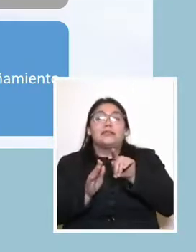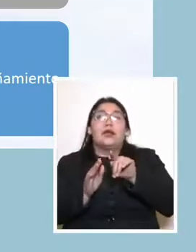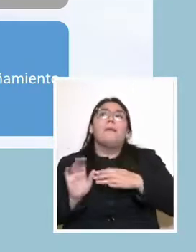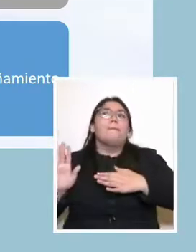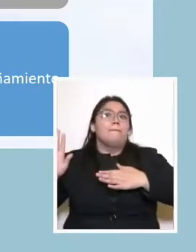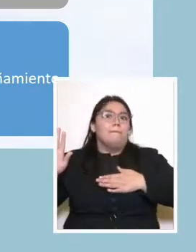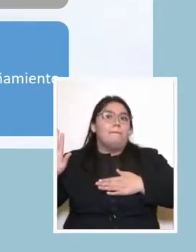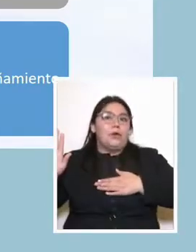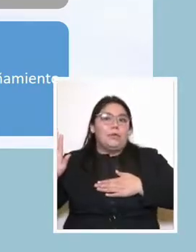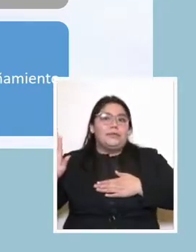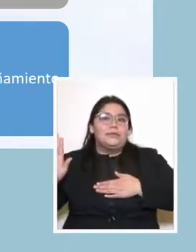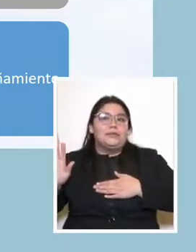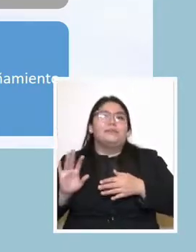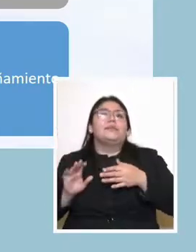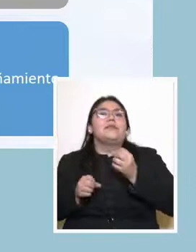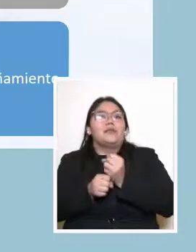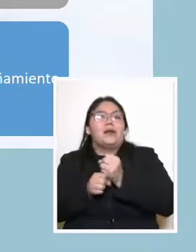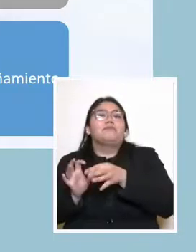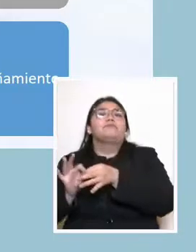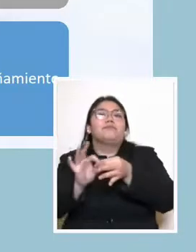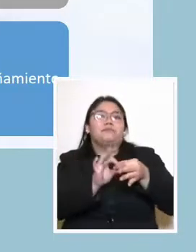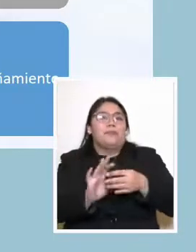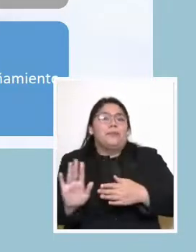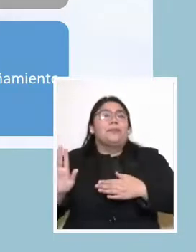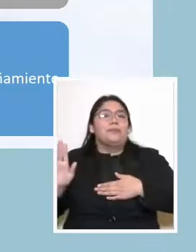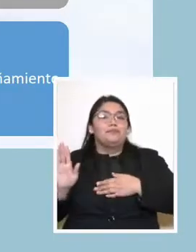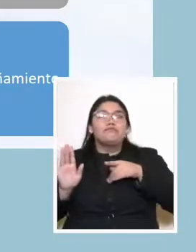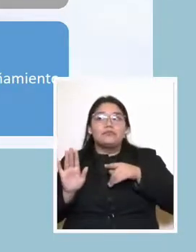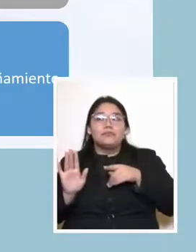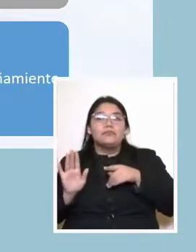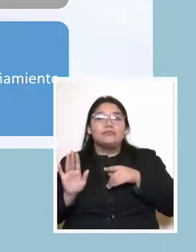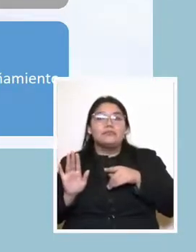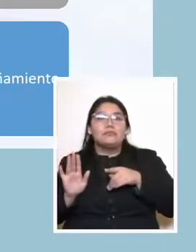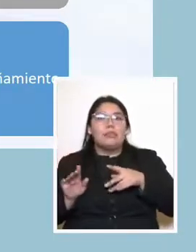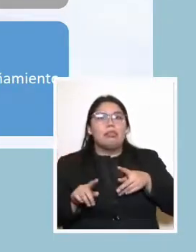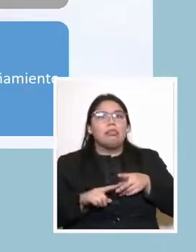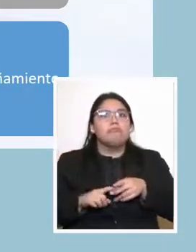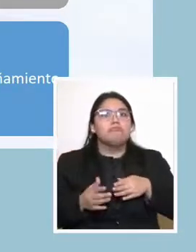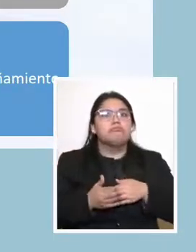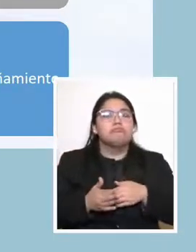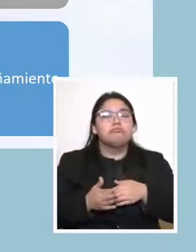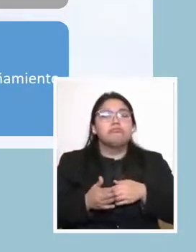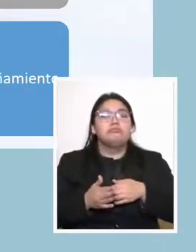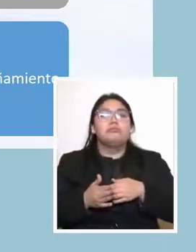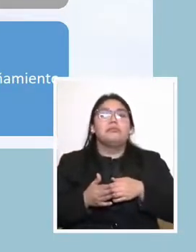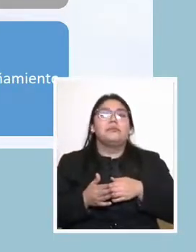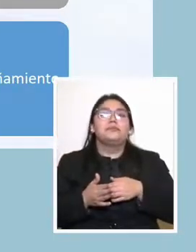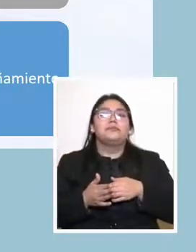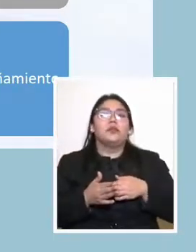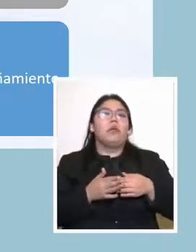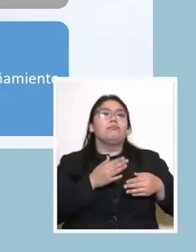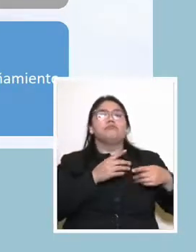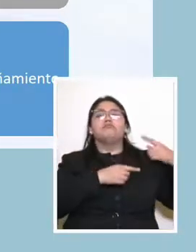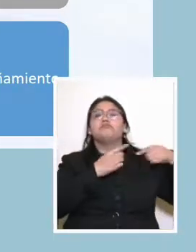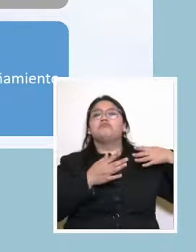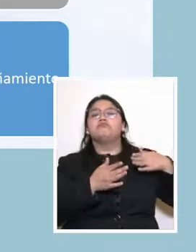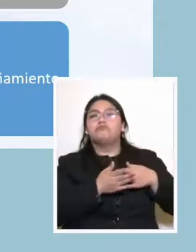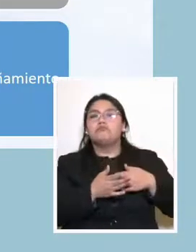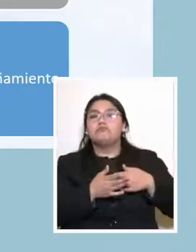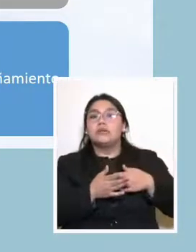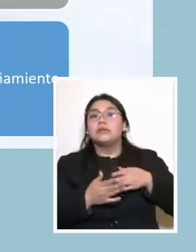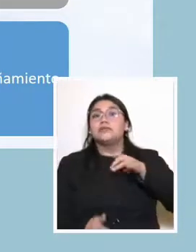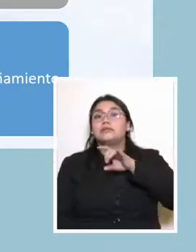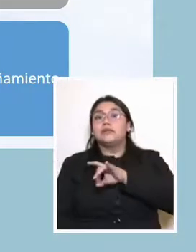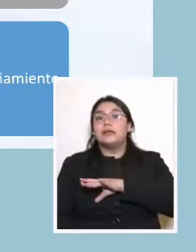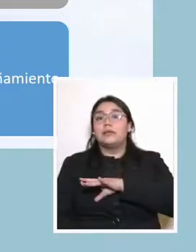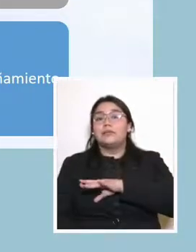que uno vio interrumpida, si quiere uno, como en el desarrollo de la historia. Chile tuvo, ¿no es